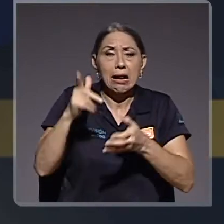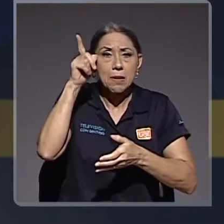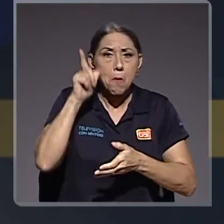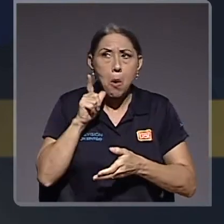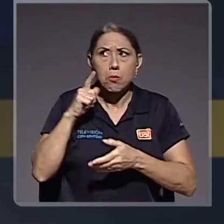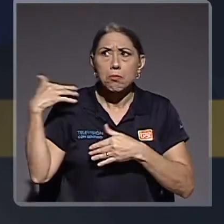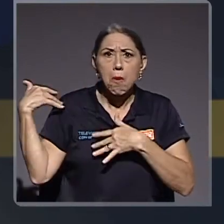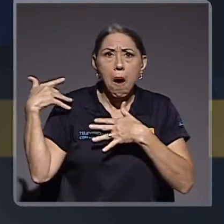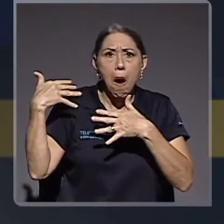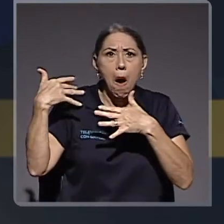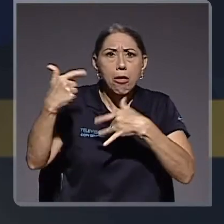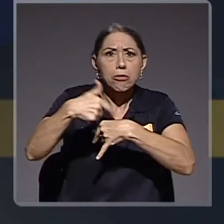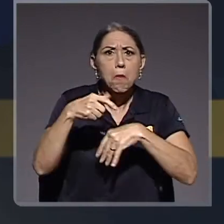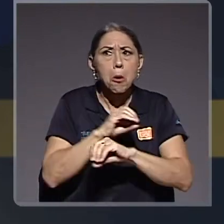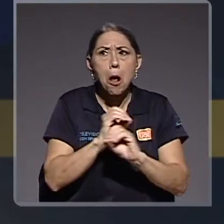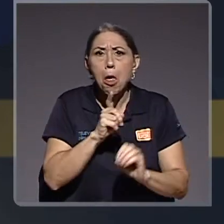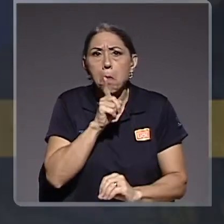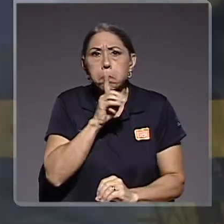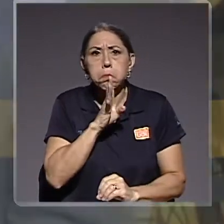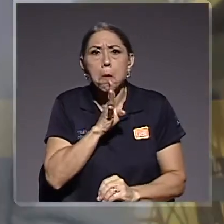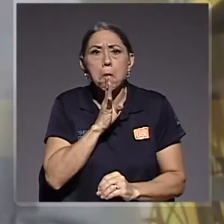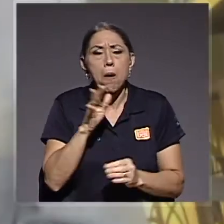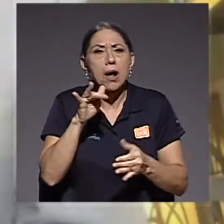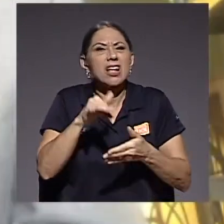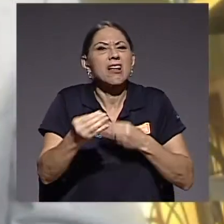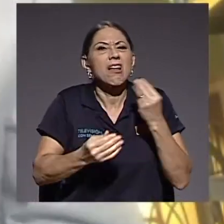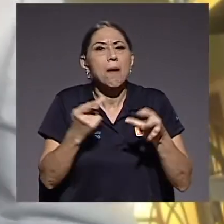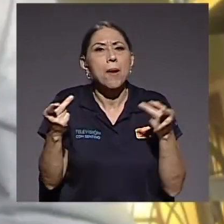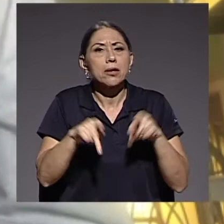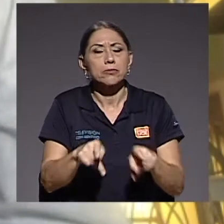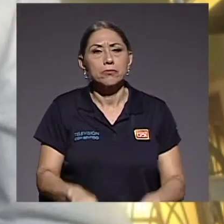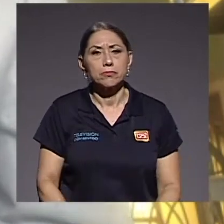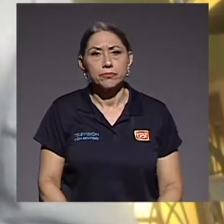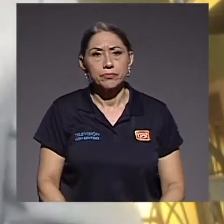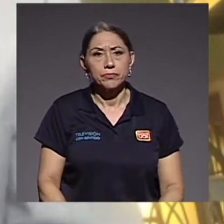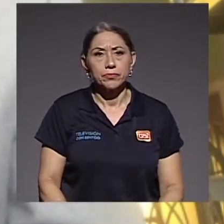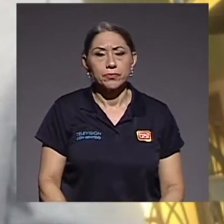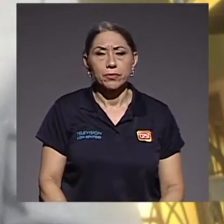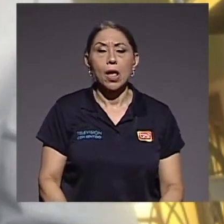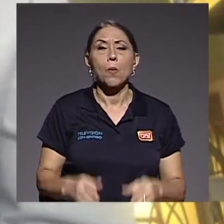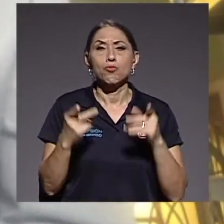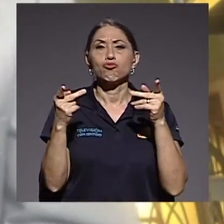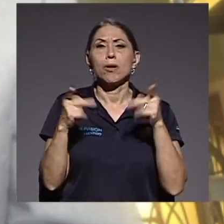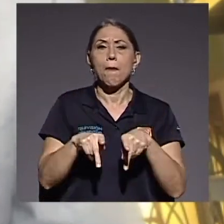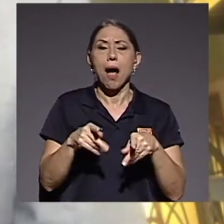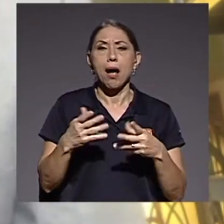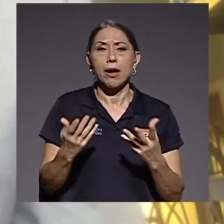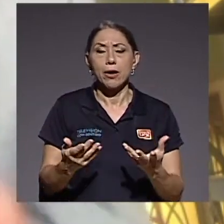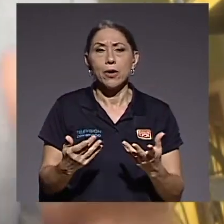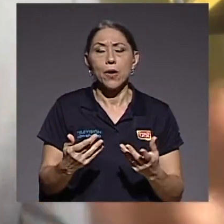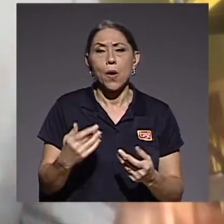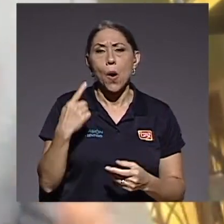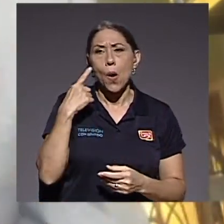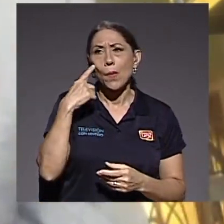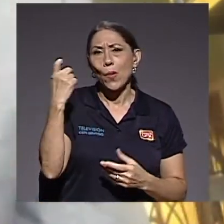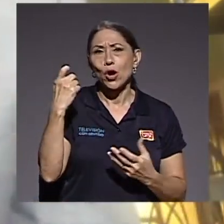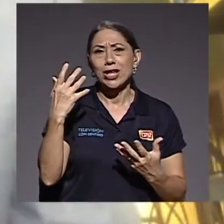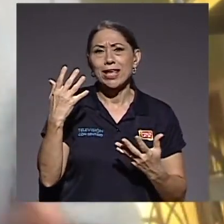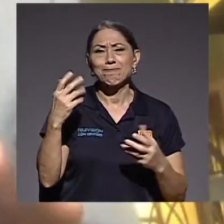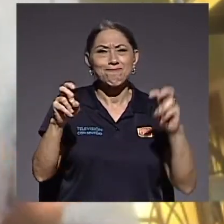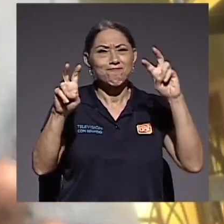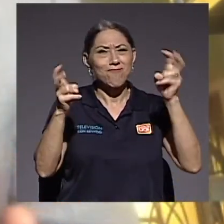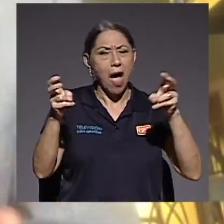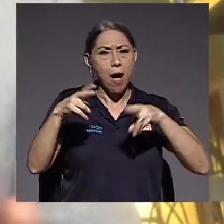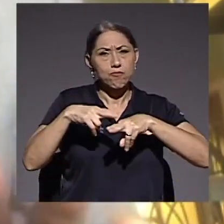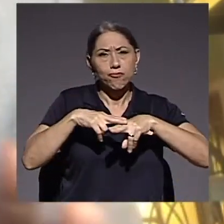del asunto? Bueno, lo que pasó fue porque el mundo ferroviario